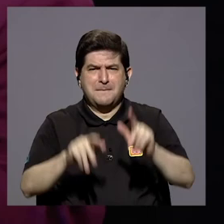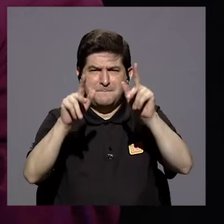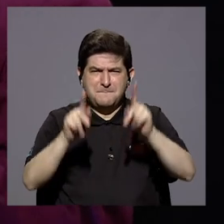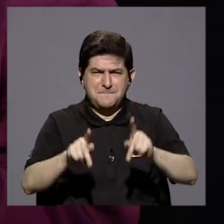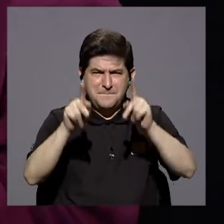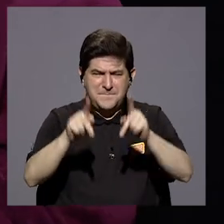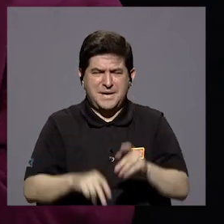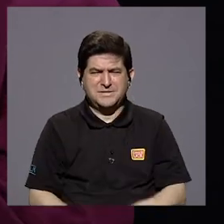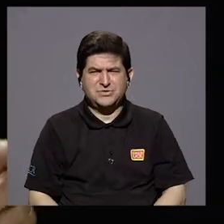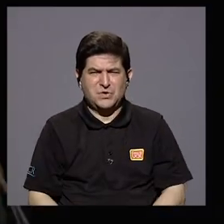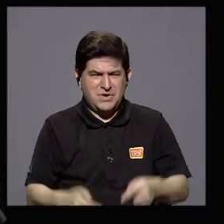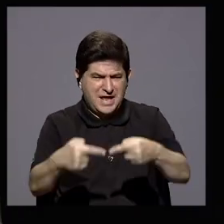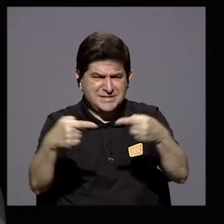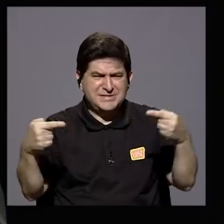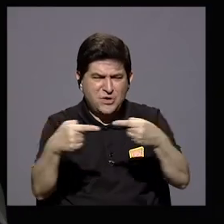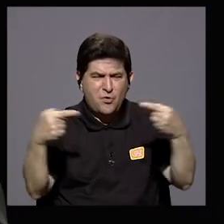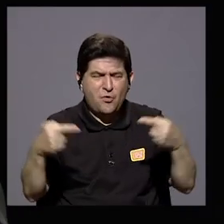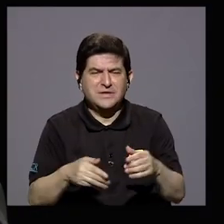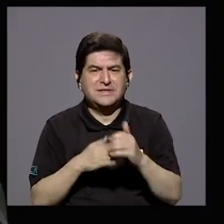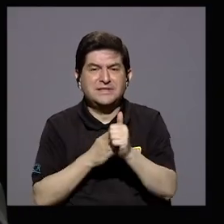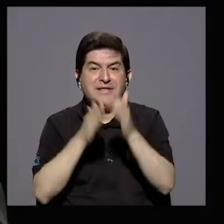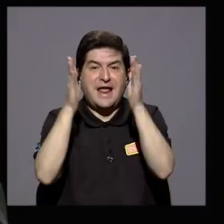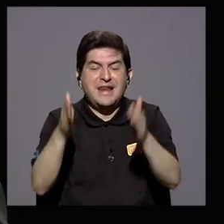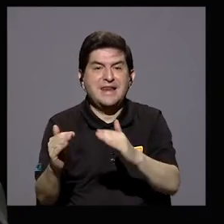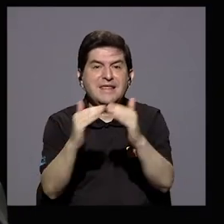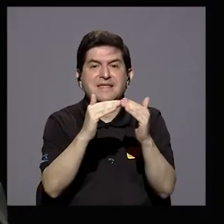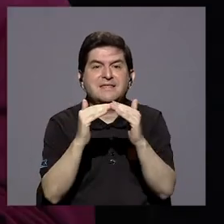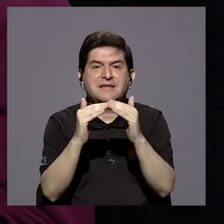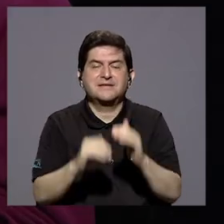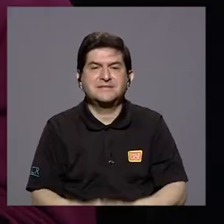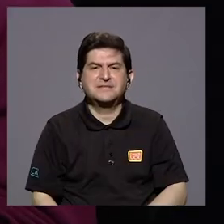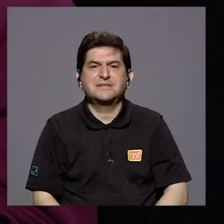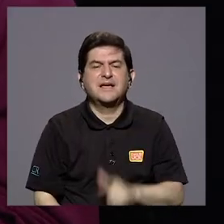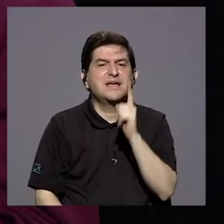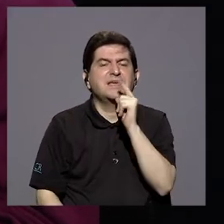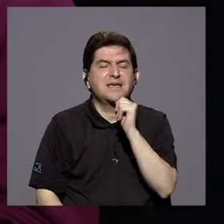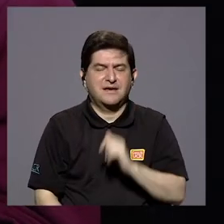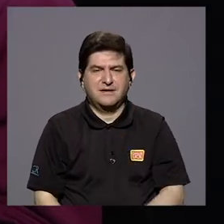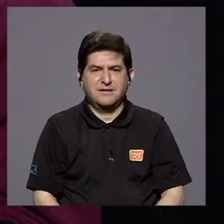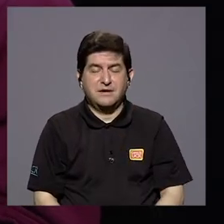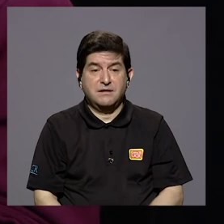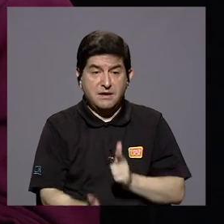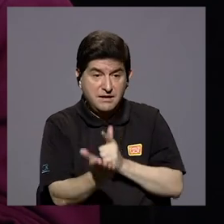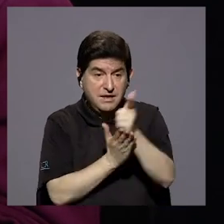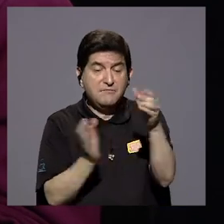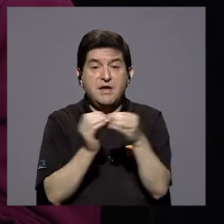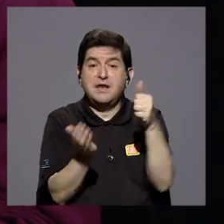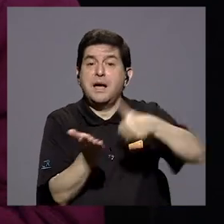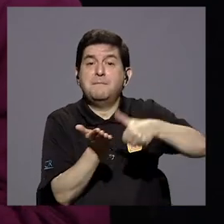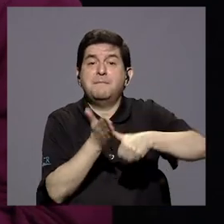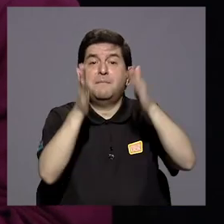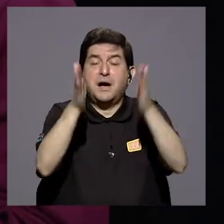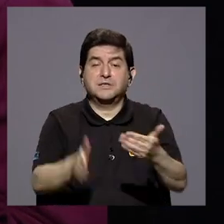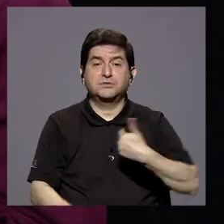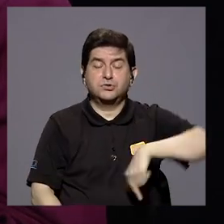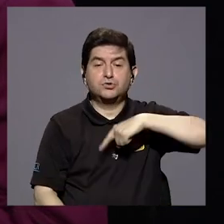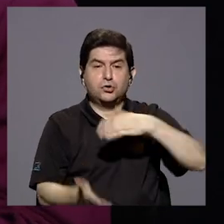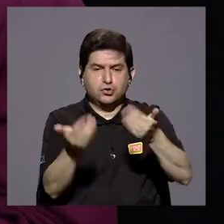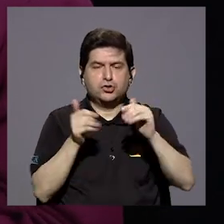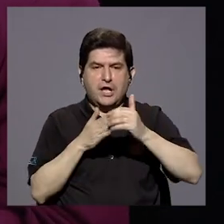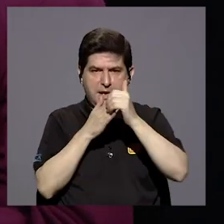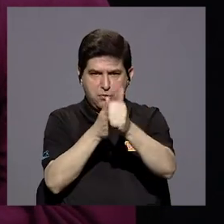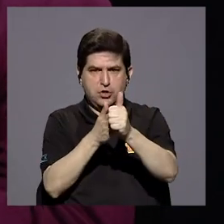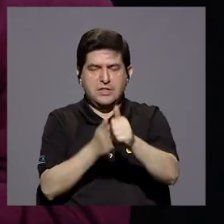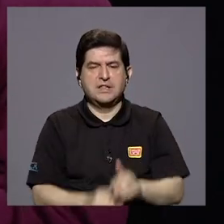los líderes de un cantón? Ojalá. Si quieren, por ejemplo, Liberia es un cantón que es el que tiene mayor votantes, por eso nosotros siempre